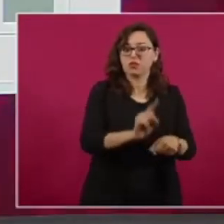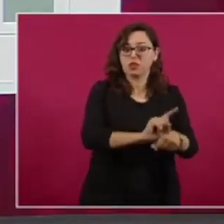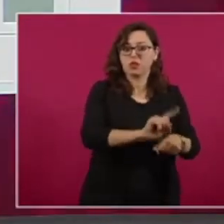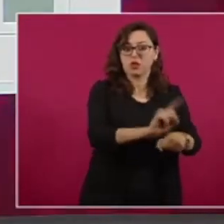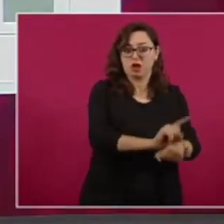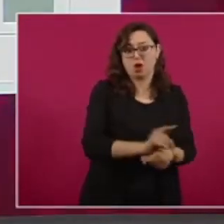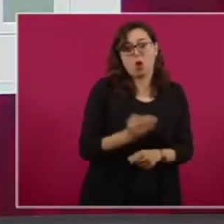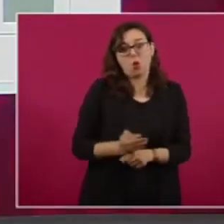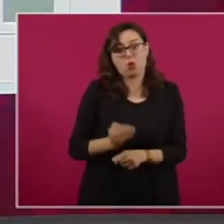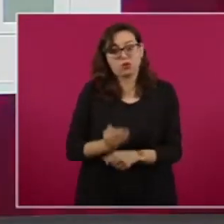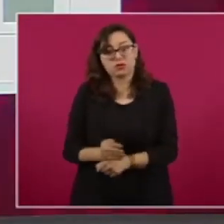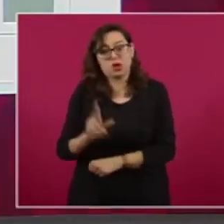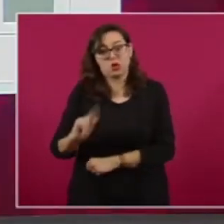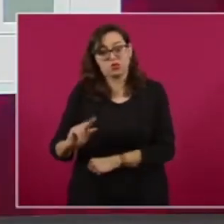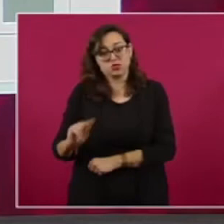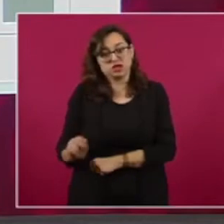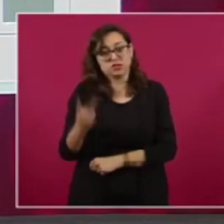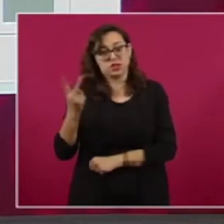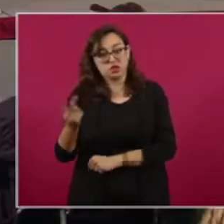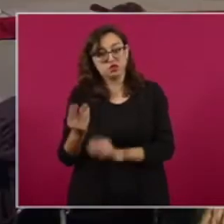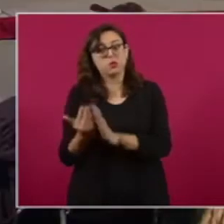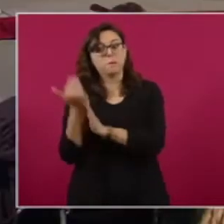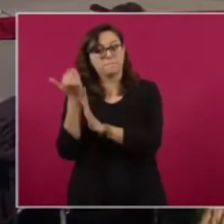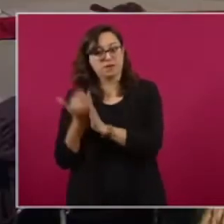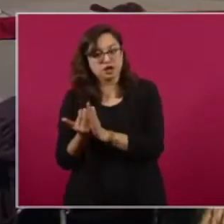Pero pon secuestros.